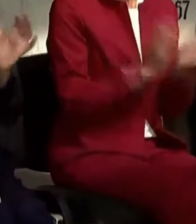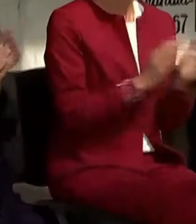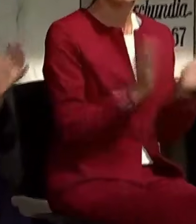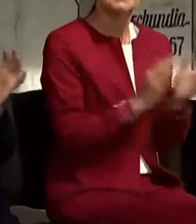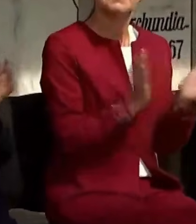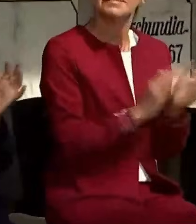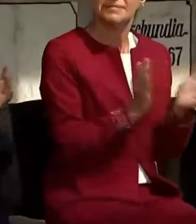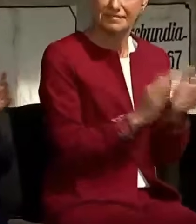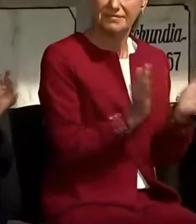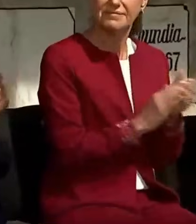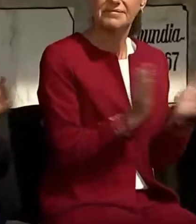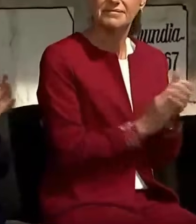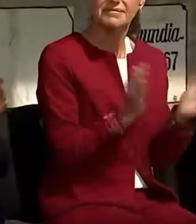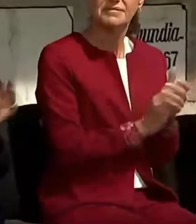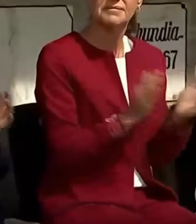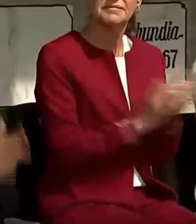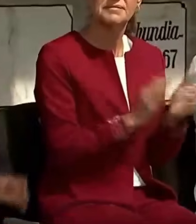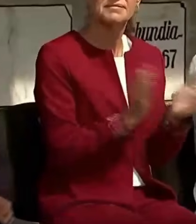Nacional.